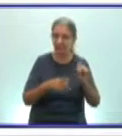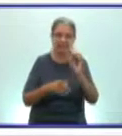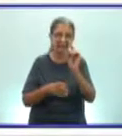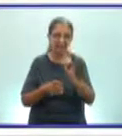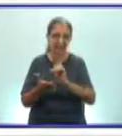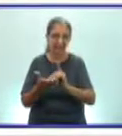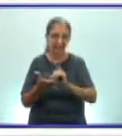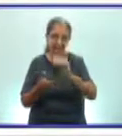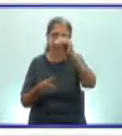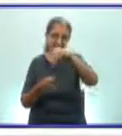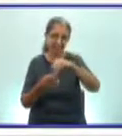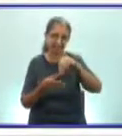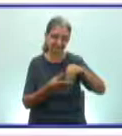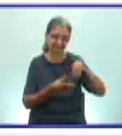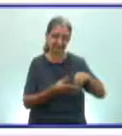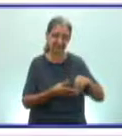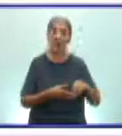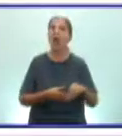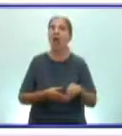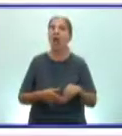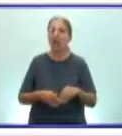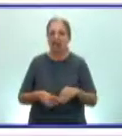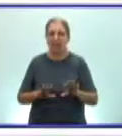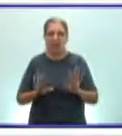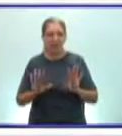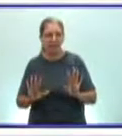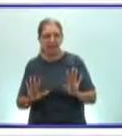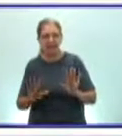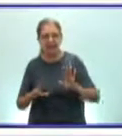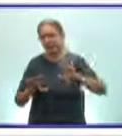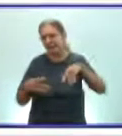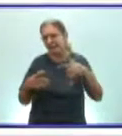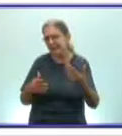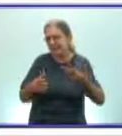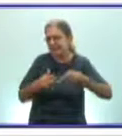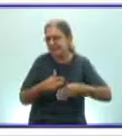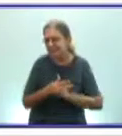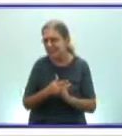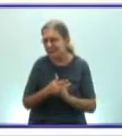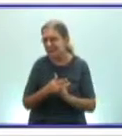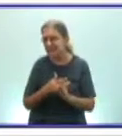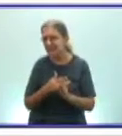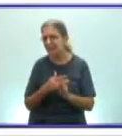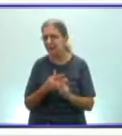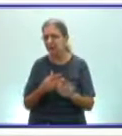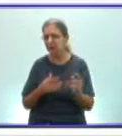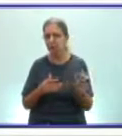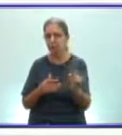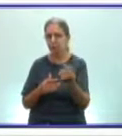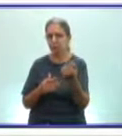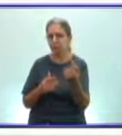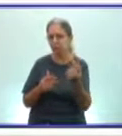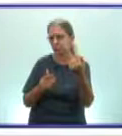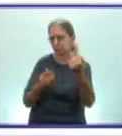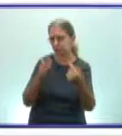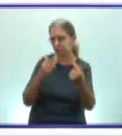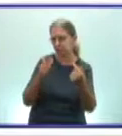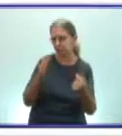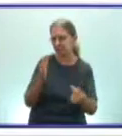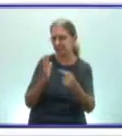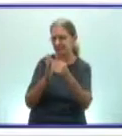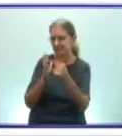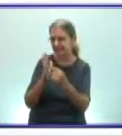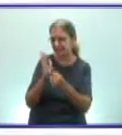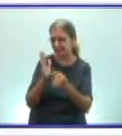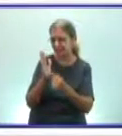Pero, ¿qué sucede entonces con uno de los incisos del primer caso?